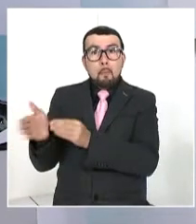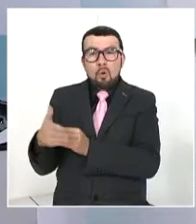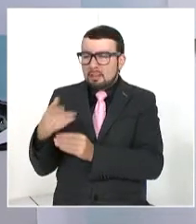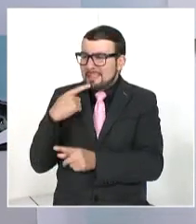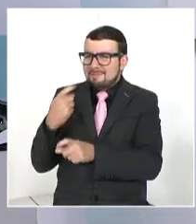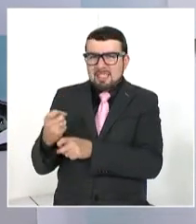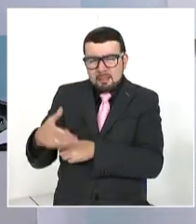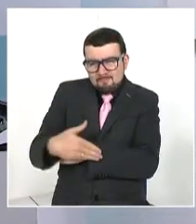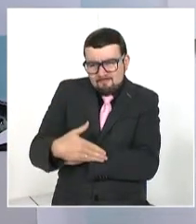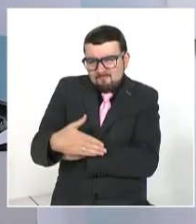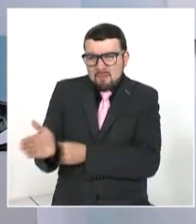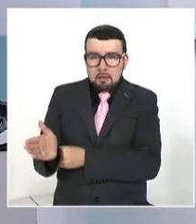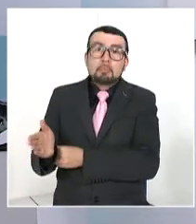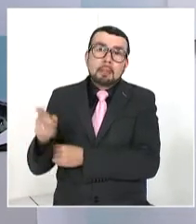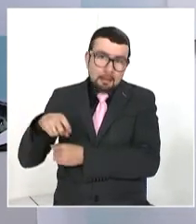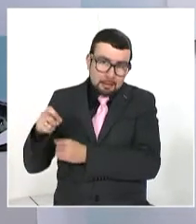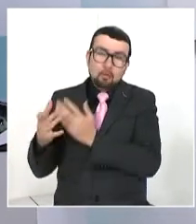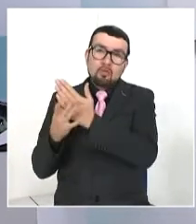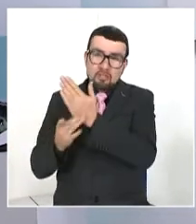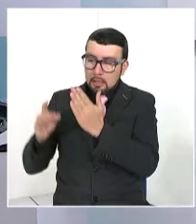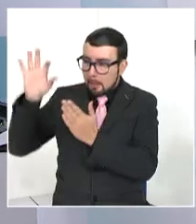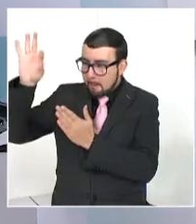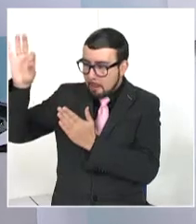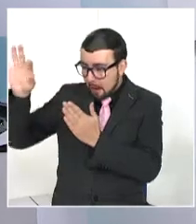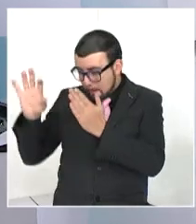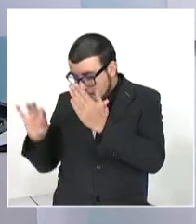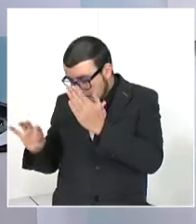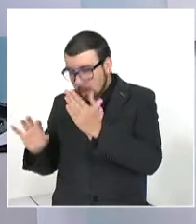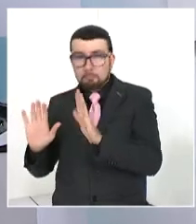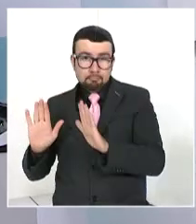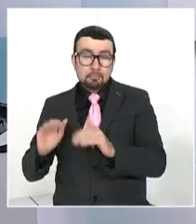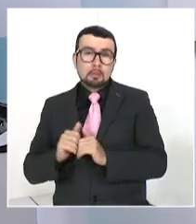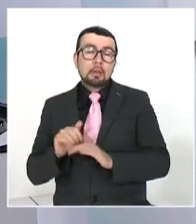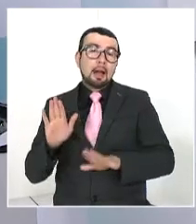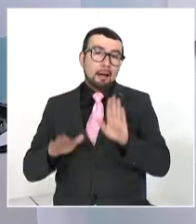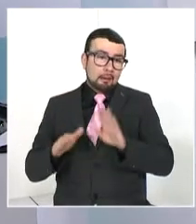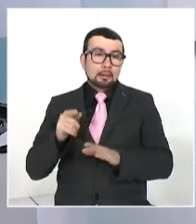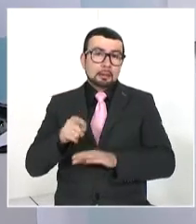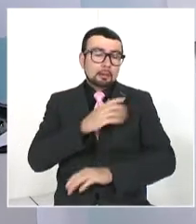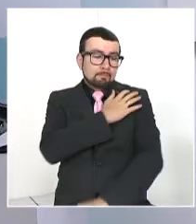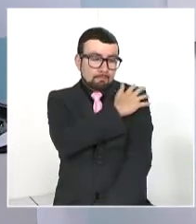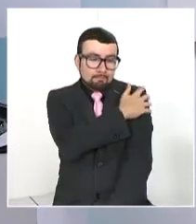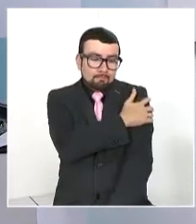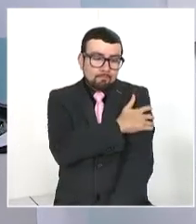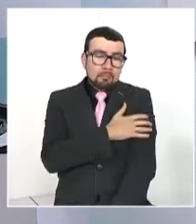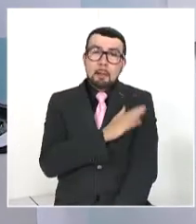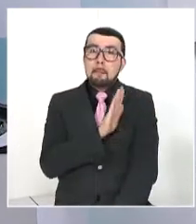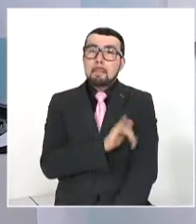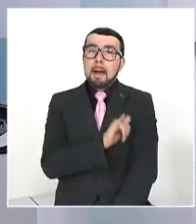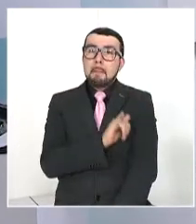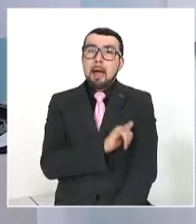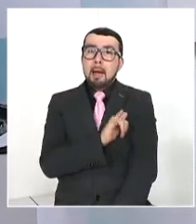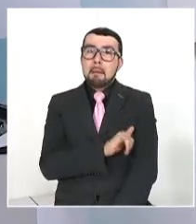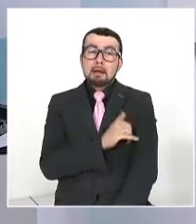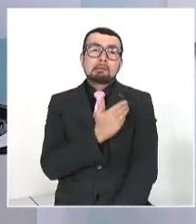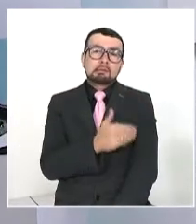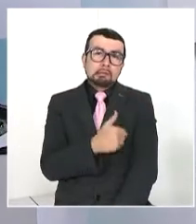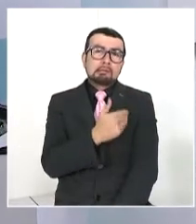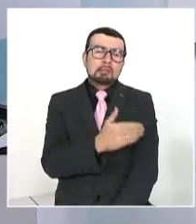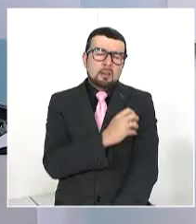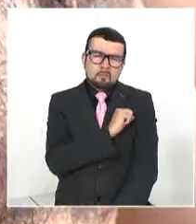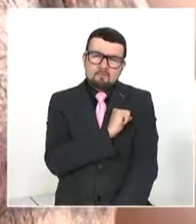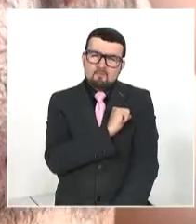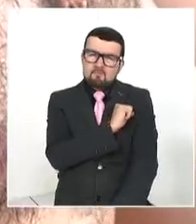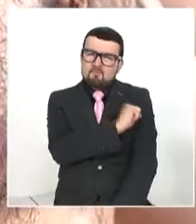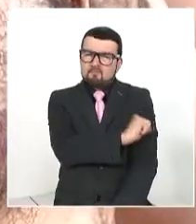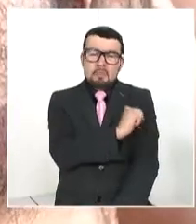están disminuidos en el hombro y eso es secundario también a lo que nos puede generar el dolor por toda la parte de la inflamación que